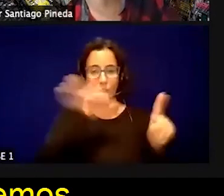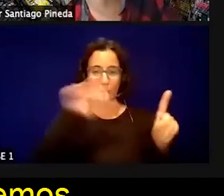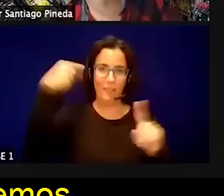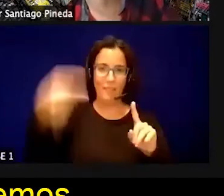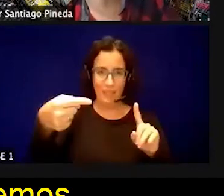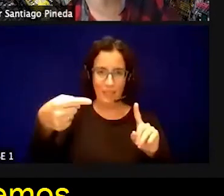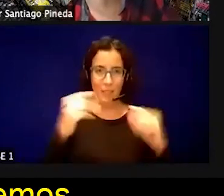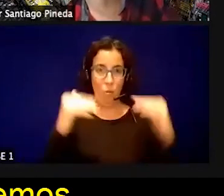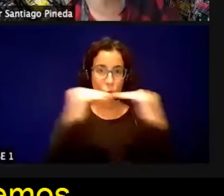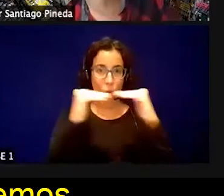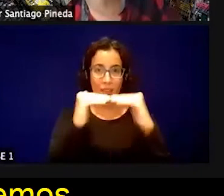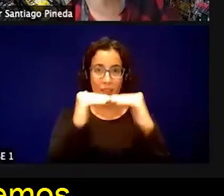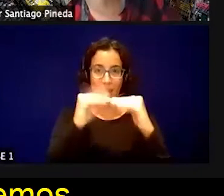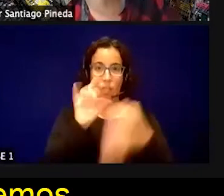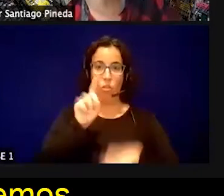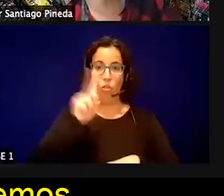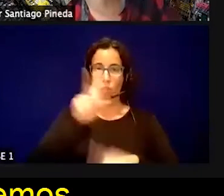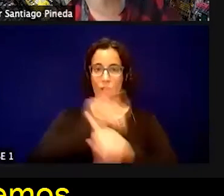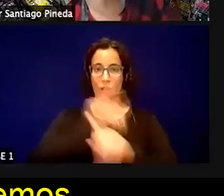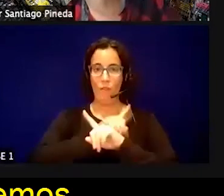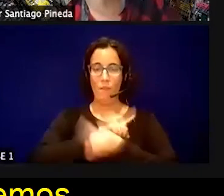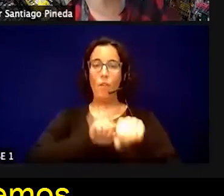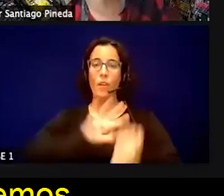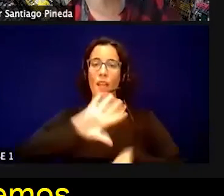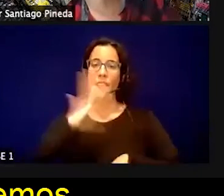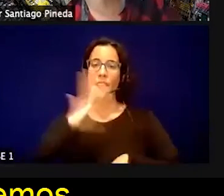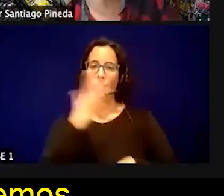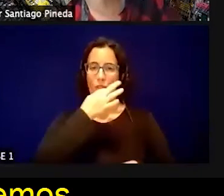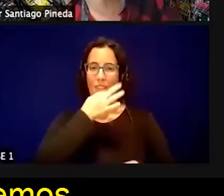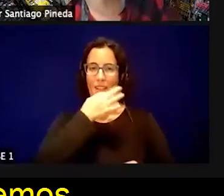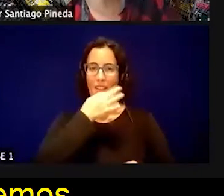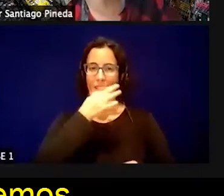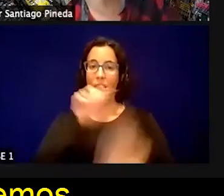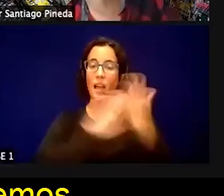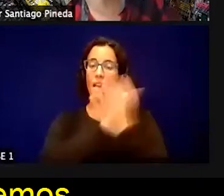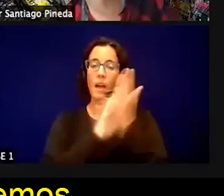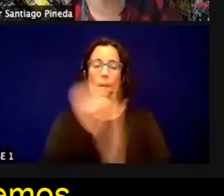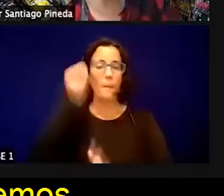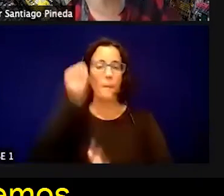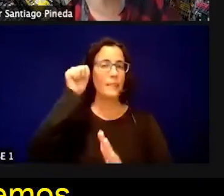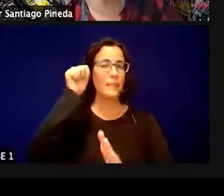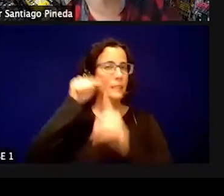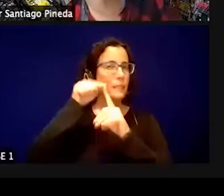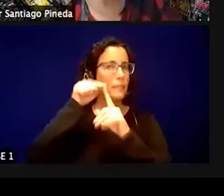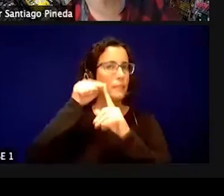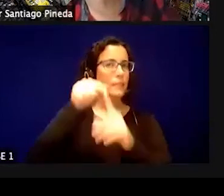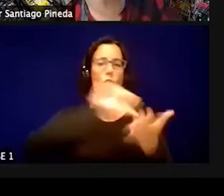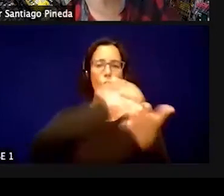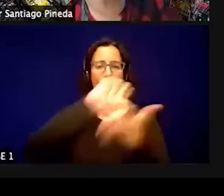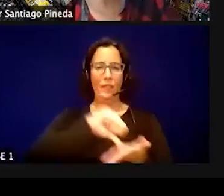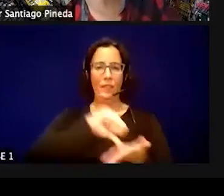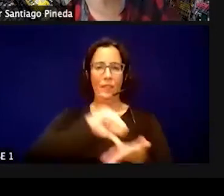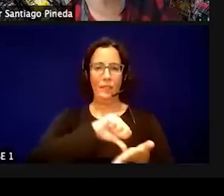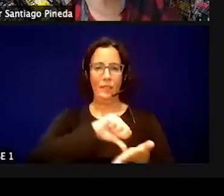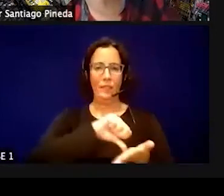día 12 de noviembre, a las 5 de la tarde, en el que hablaremos más específicamente de ciudades, ¿no? Las ciudades y nuestra nueva forma de